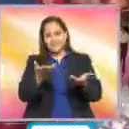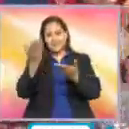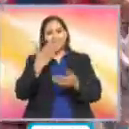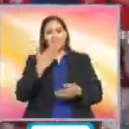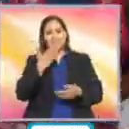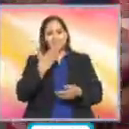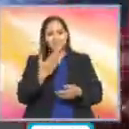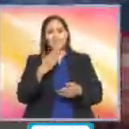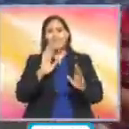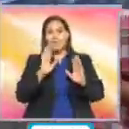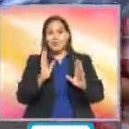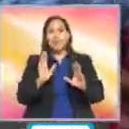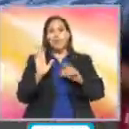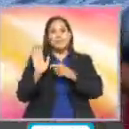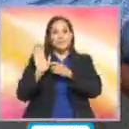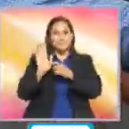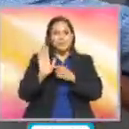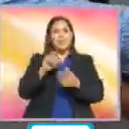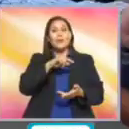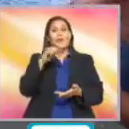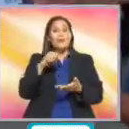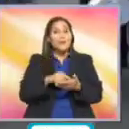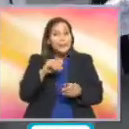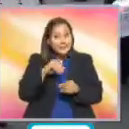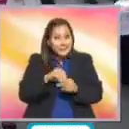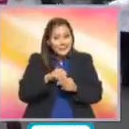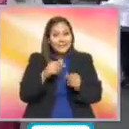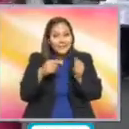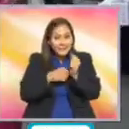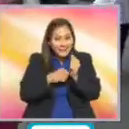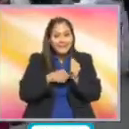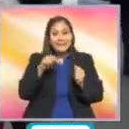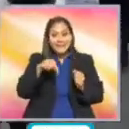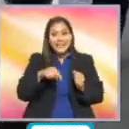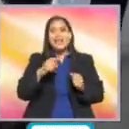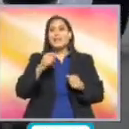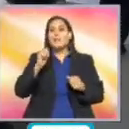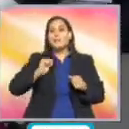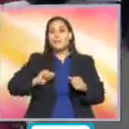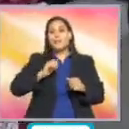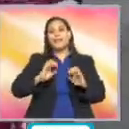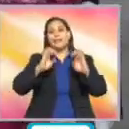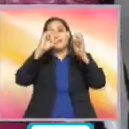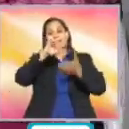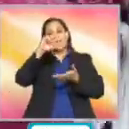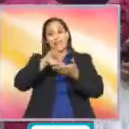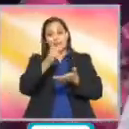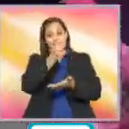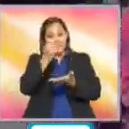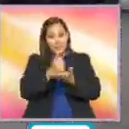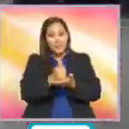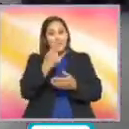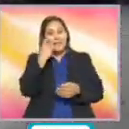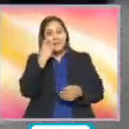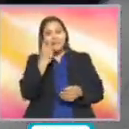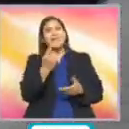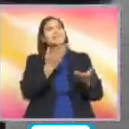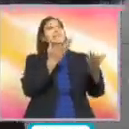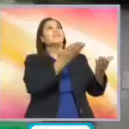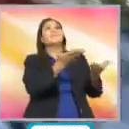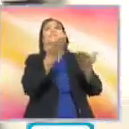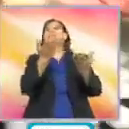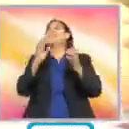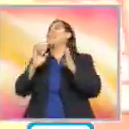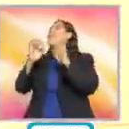ve, yo le mostré un lugar secreto aquí en este viejo edificio del centro de la ciudad, en donde mire qué edificios